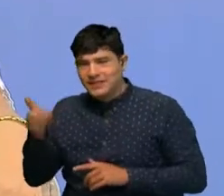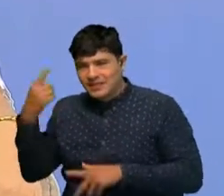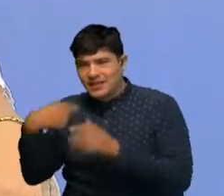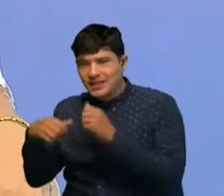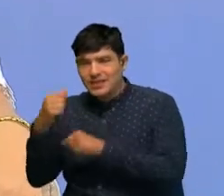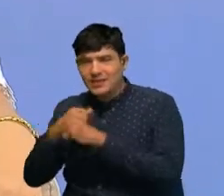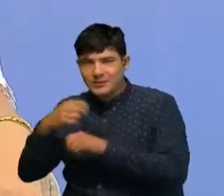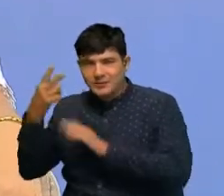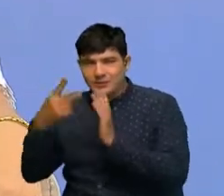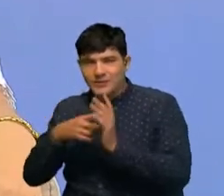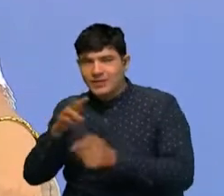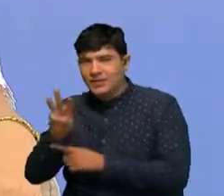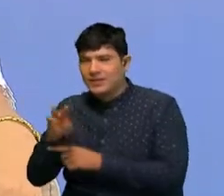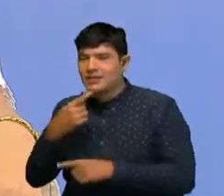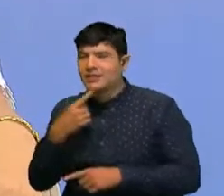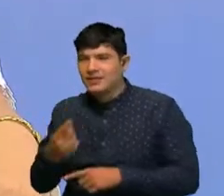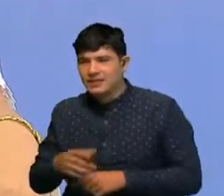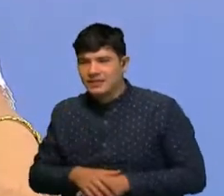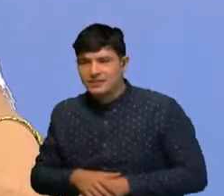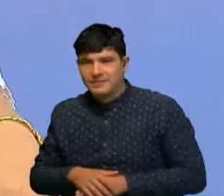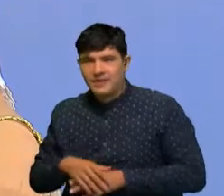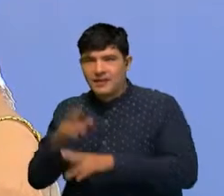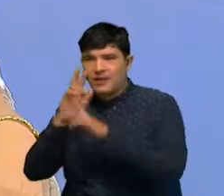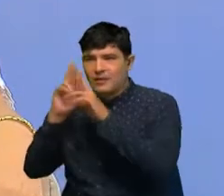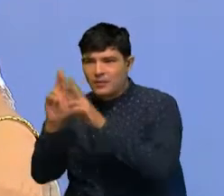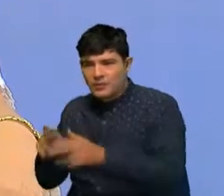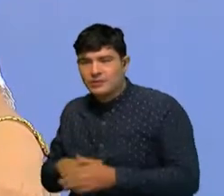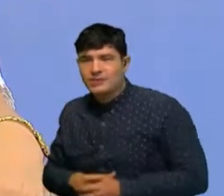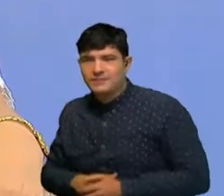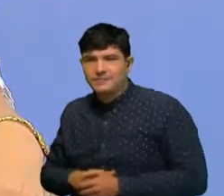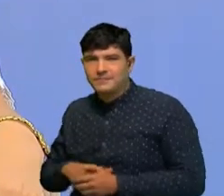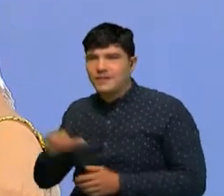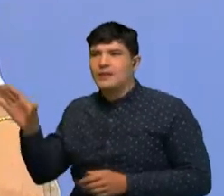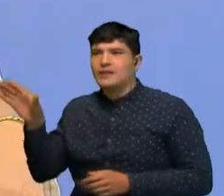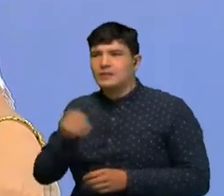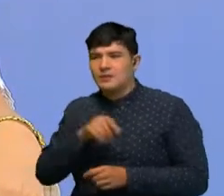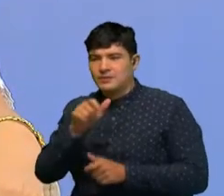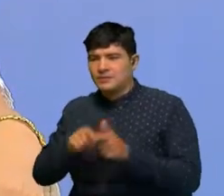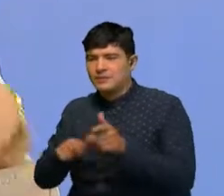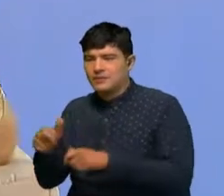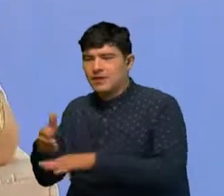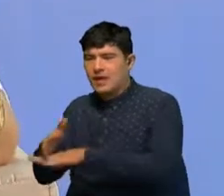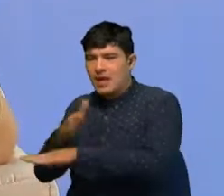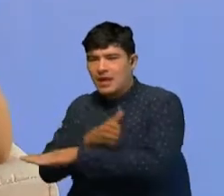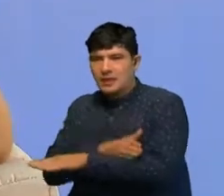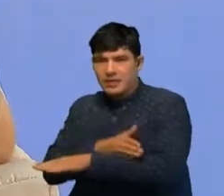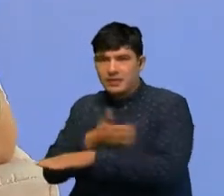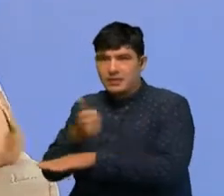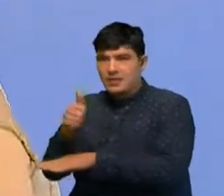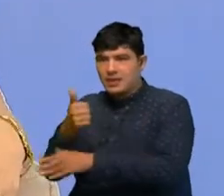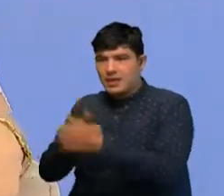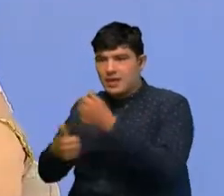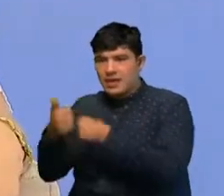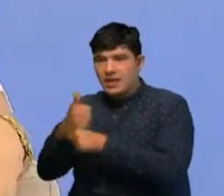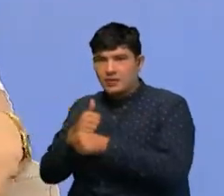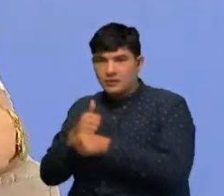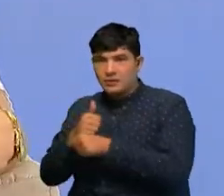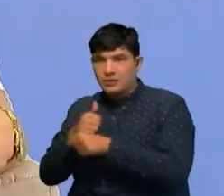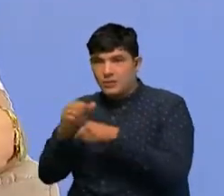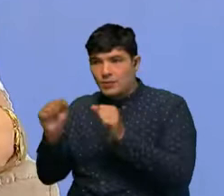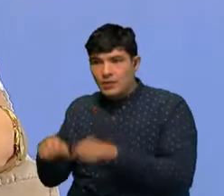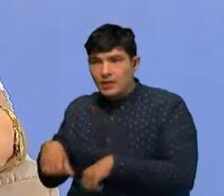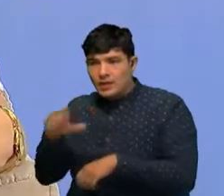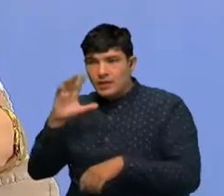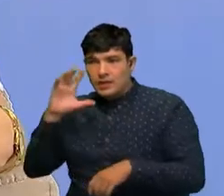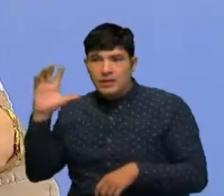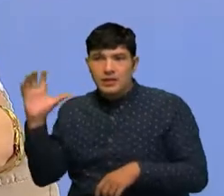dice y estipula que las personas que estén antes de dentro de los 10 años para pensionarse,